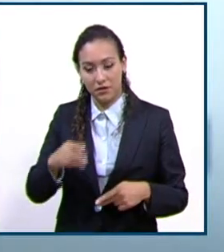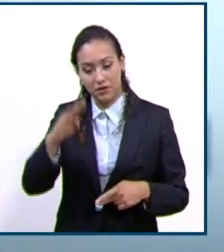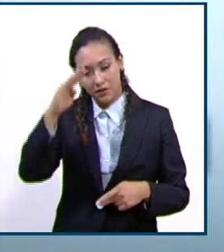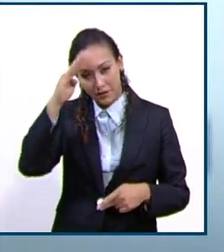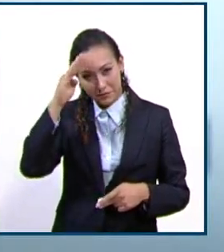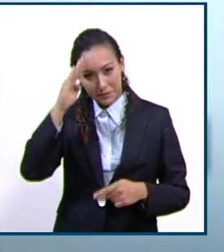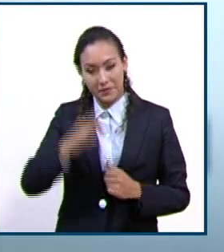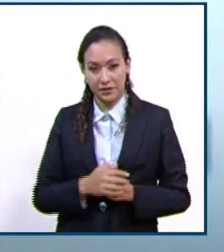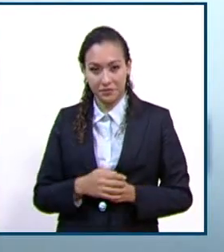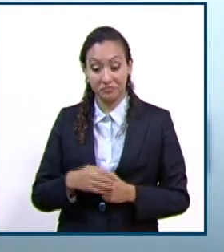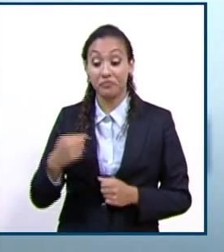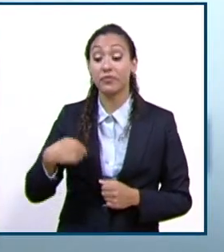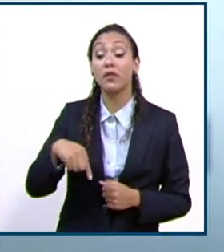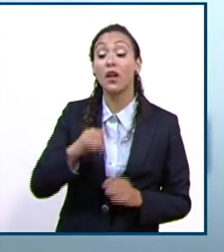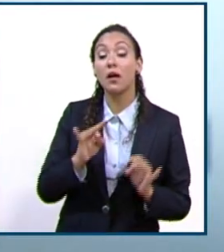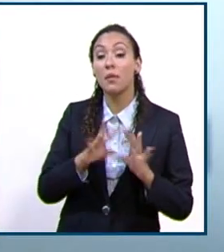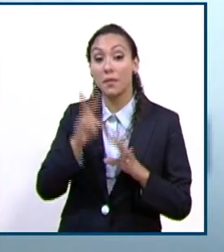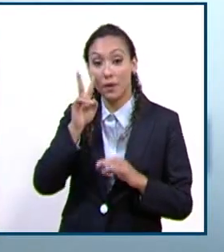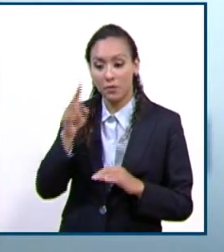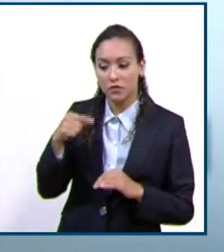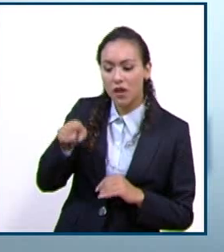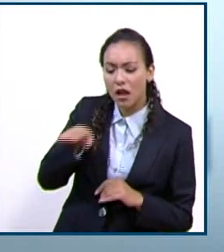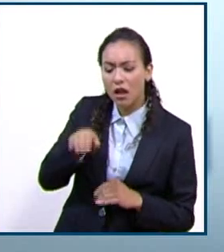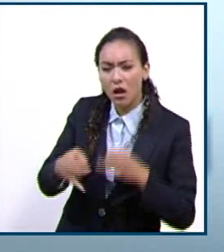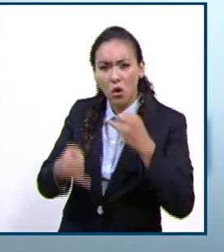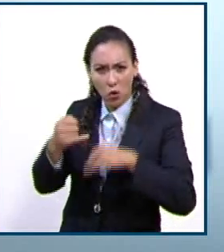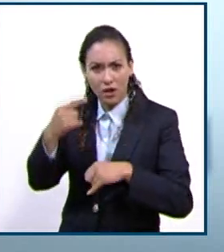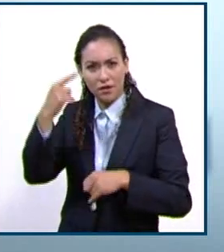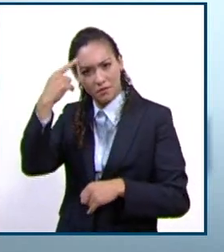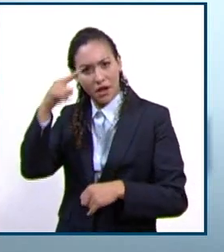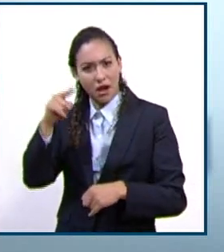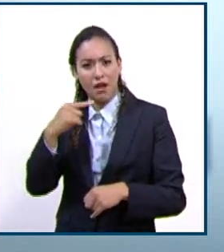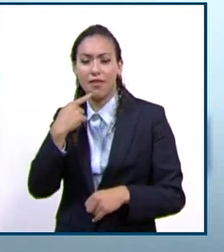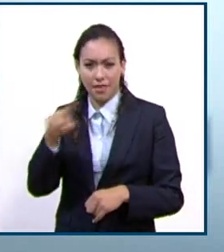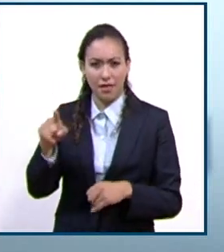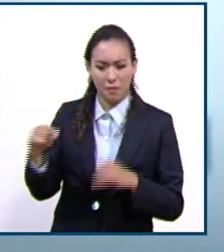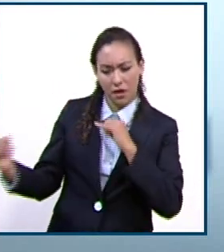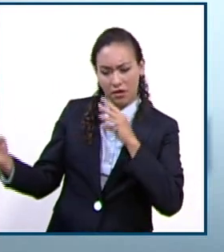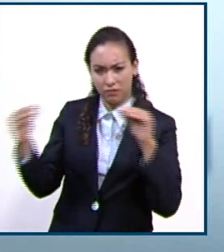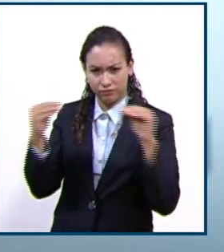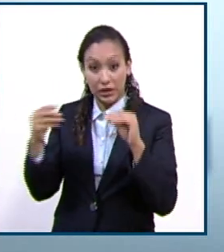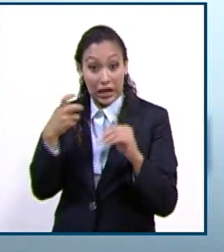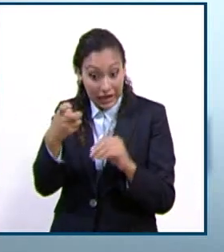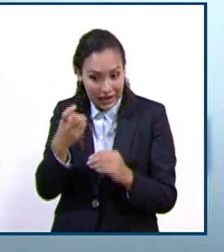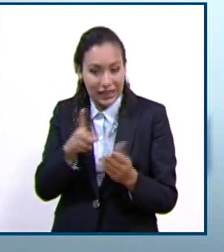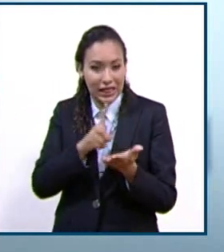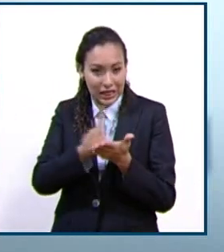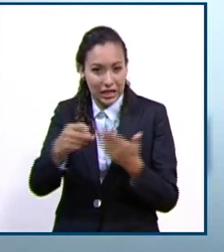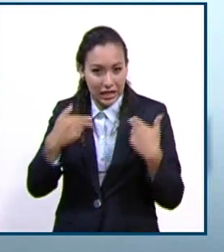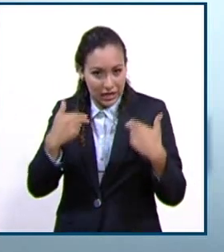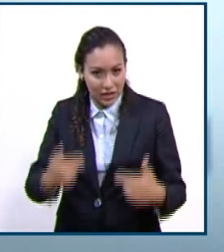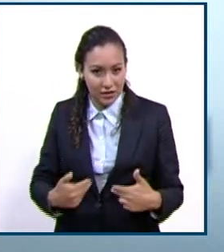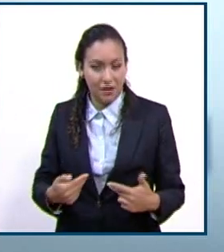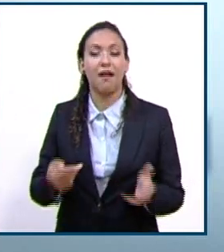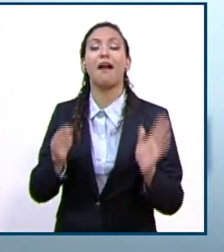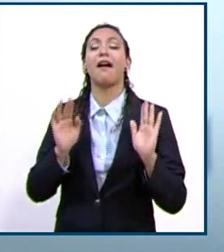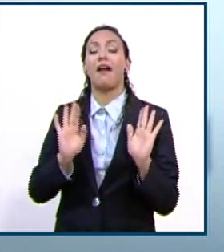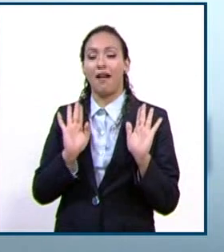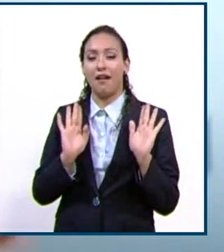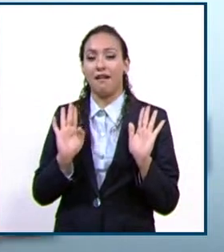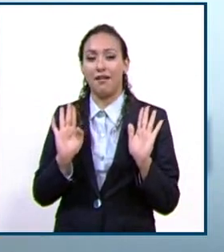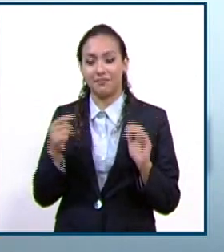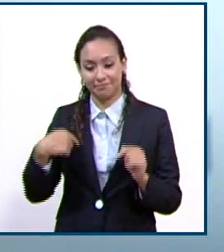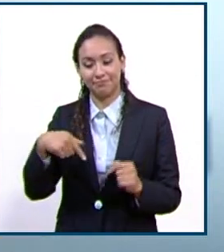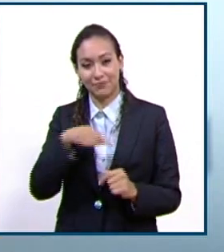advertimos, los jueces de amparo, hasta ese momento, que se violó un derecho humano, podemos desde